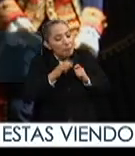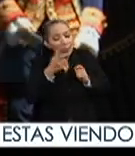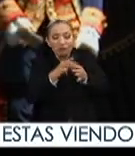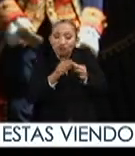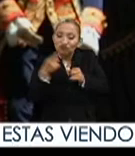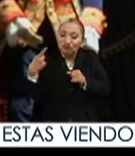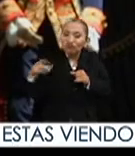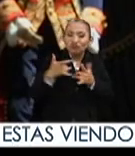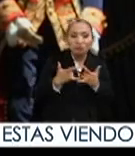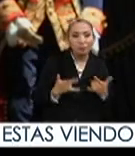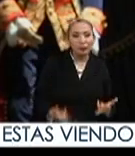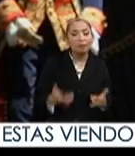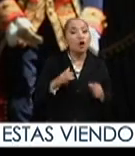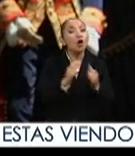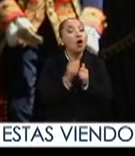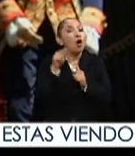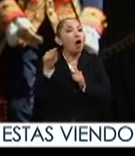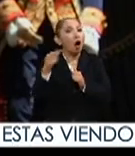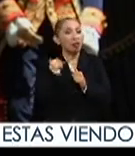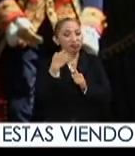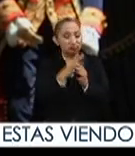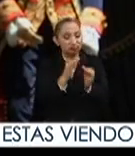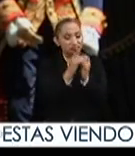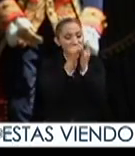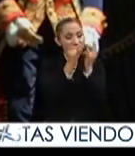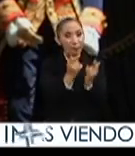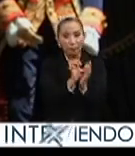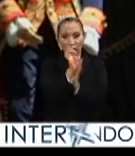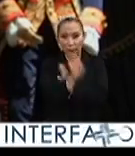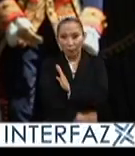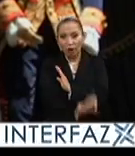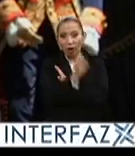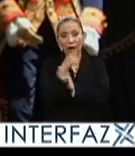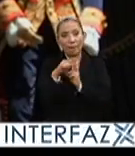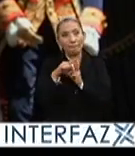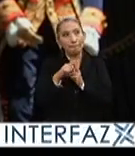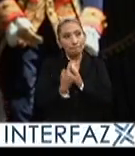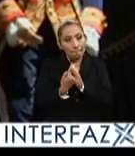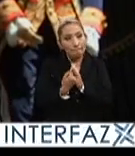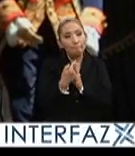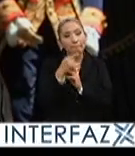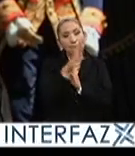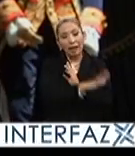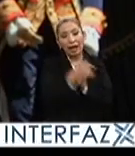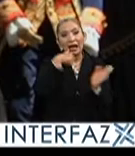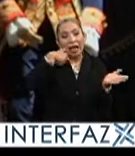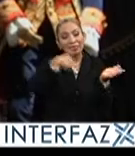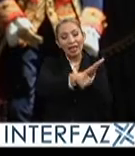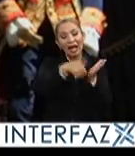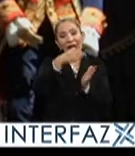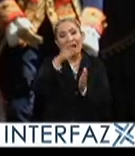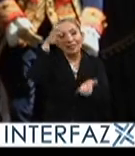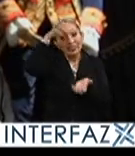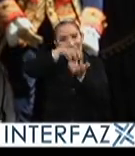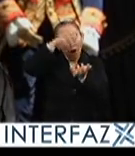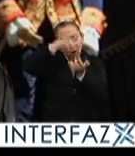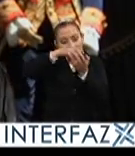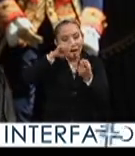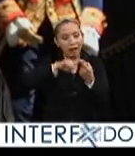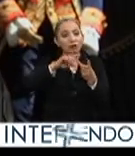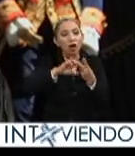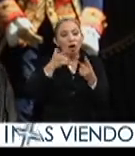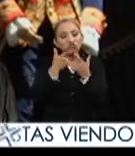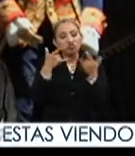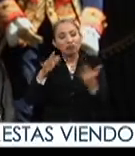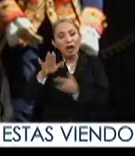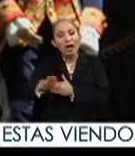contar su historia, y lo hace a través de grandes narradores, como son en el inicio las cartas de Hernán Cortés o la